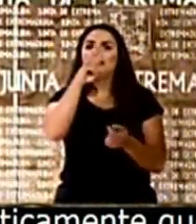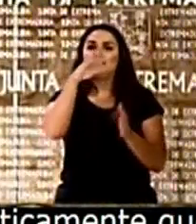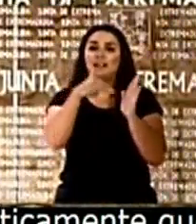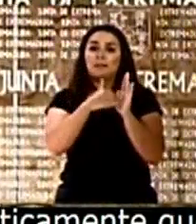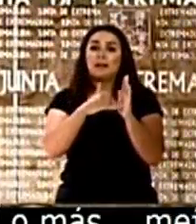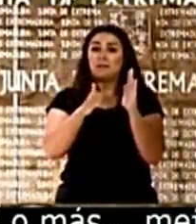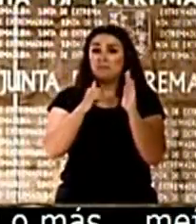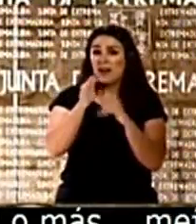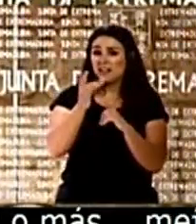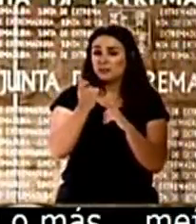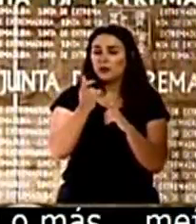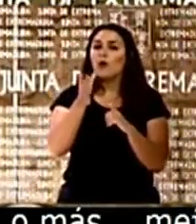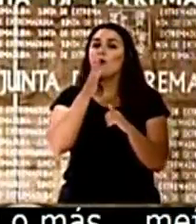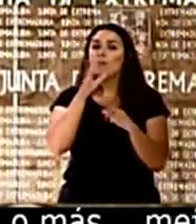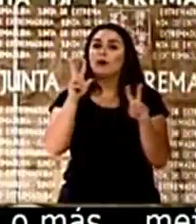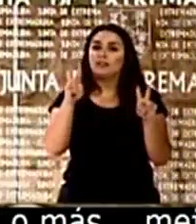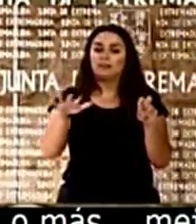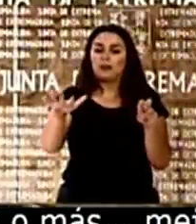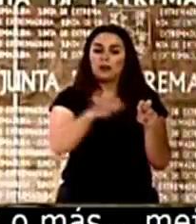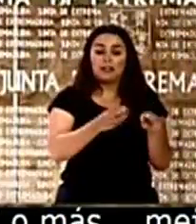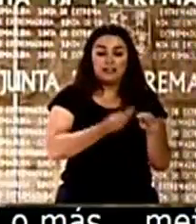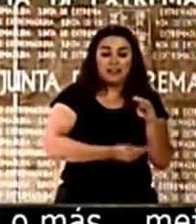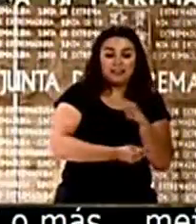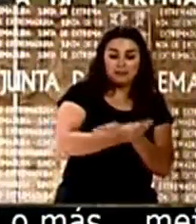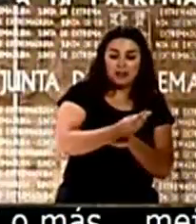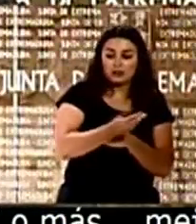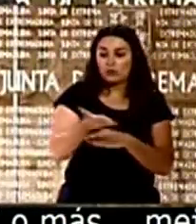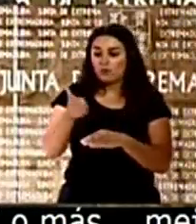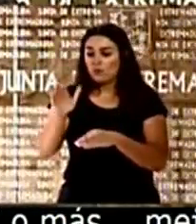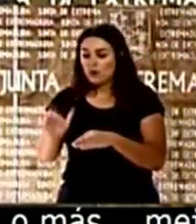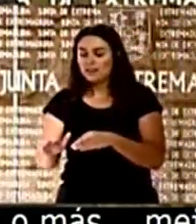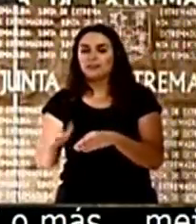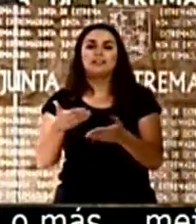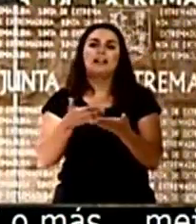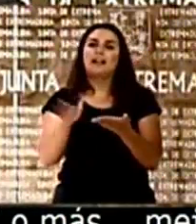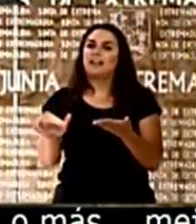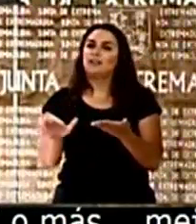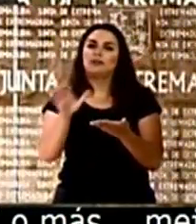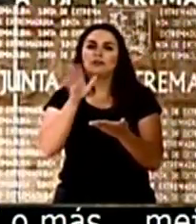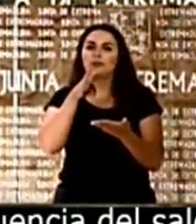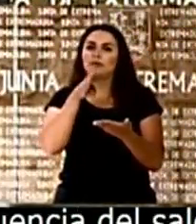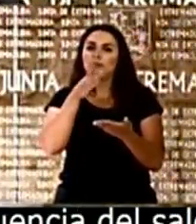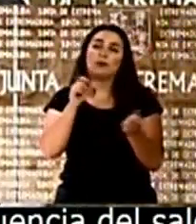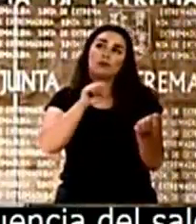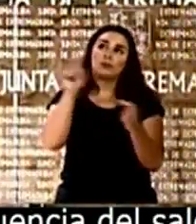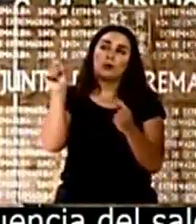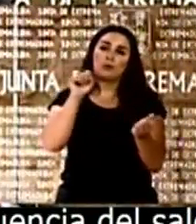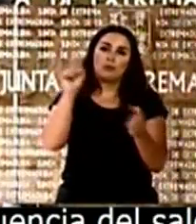como consecuencia del saldo vegetativo entre nacimientos y muertes y el resto como consecuencia del saldo migratorio.